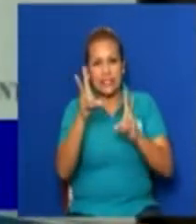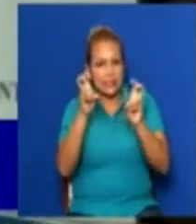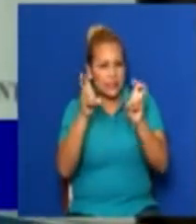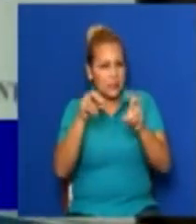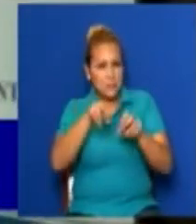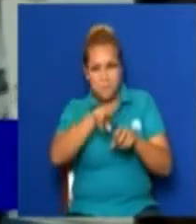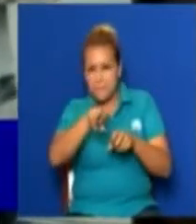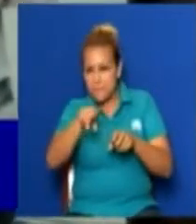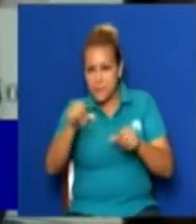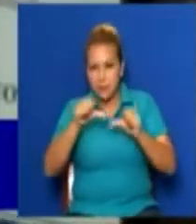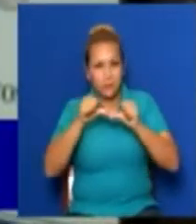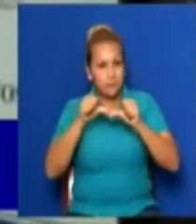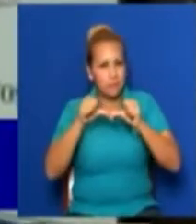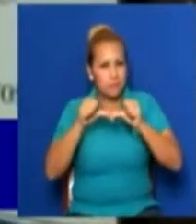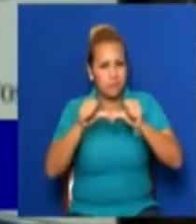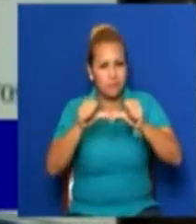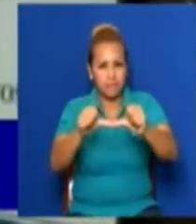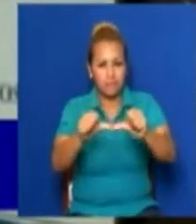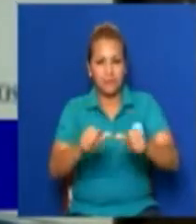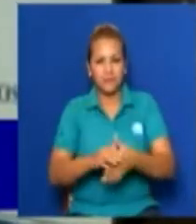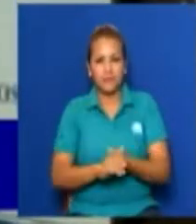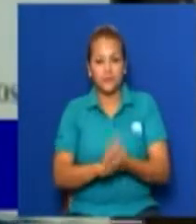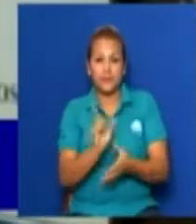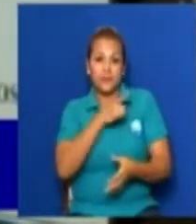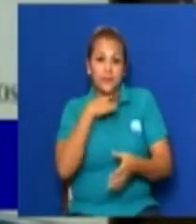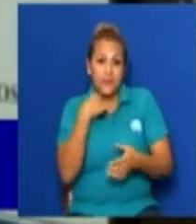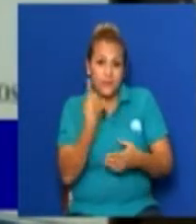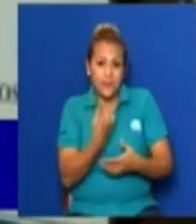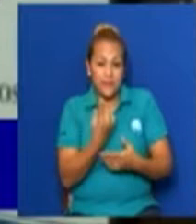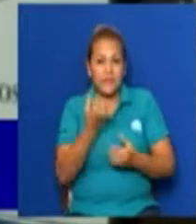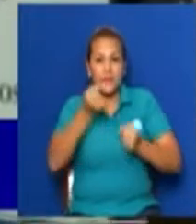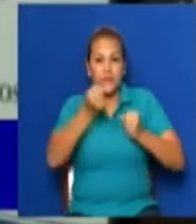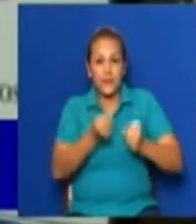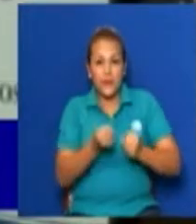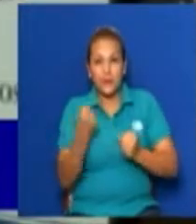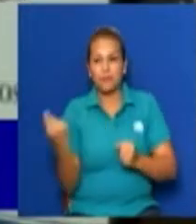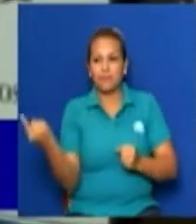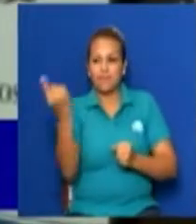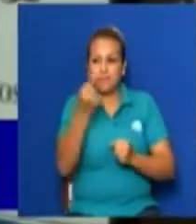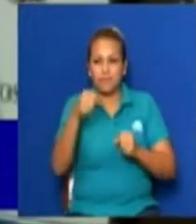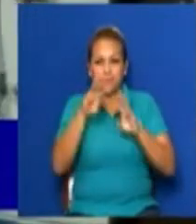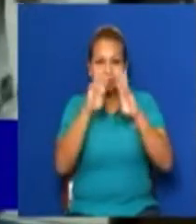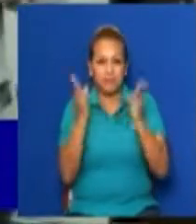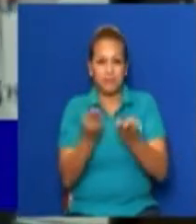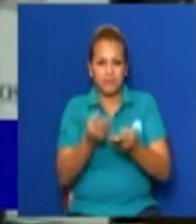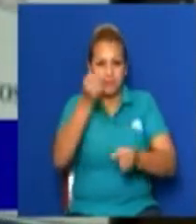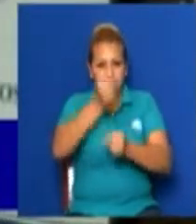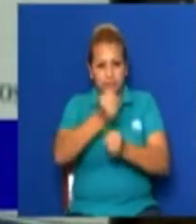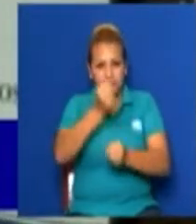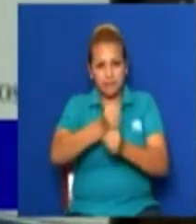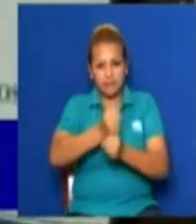y la verdad es que el hombre llegó primero al mundo laboral